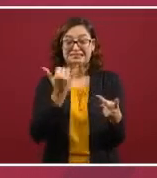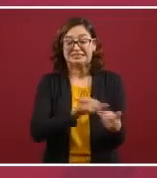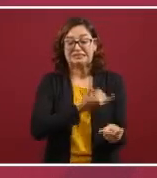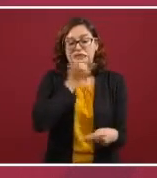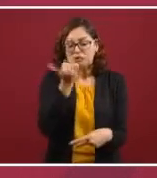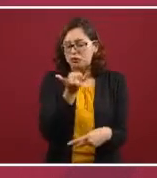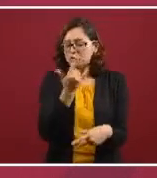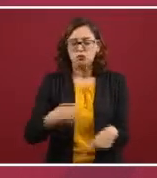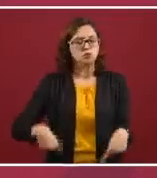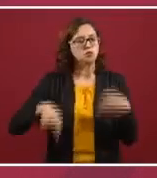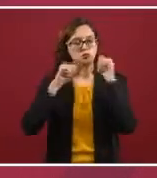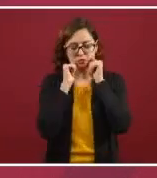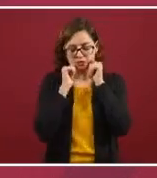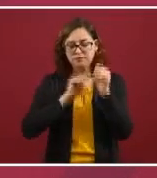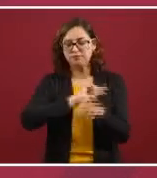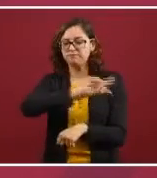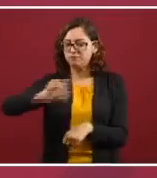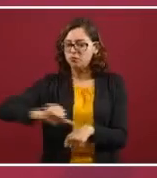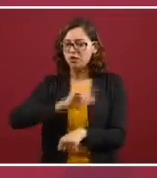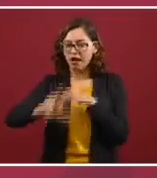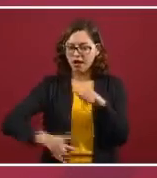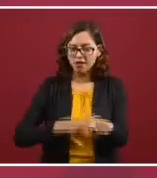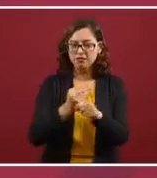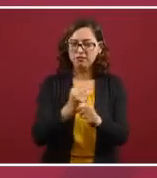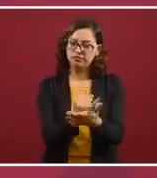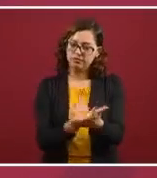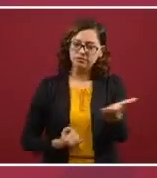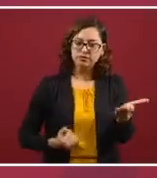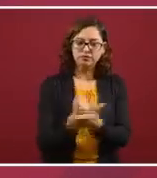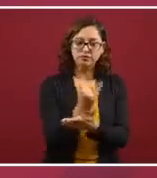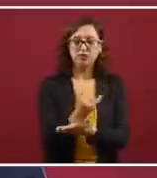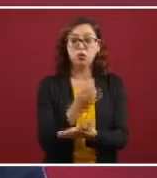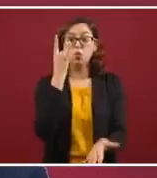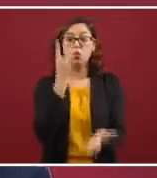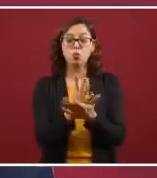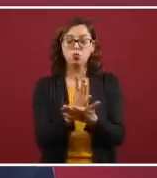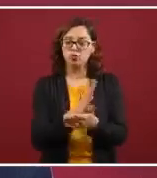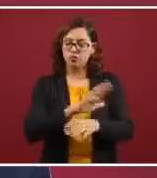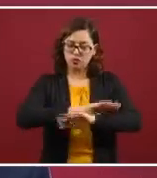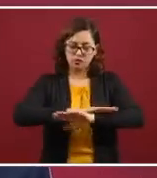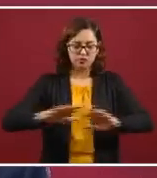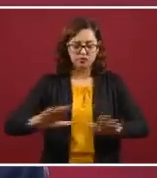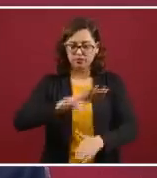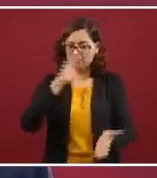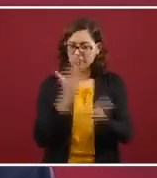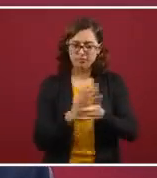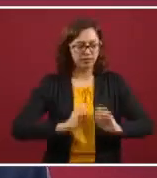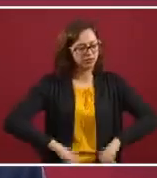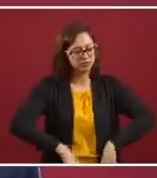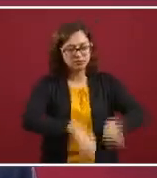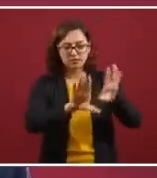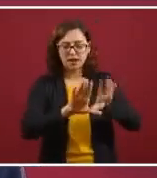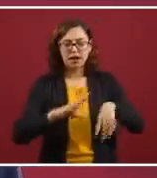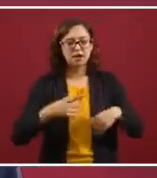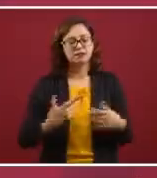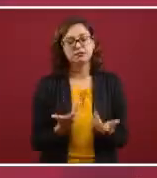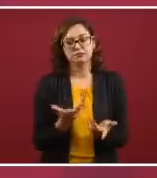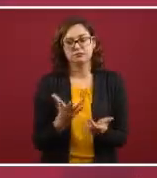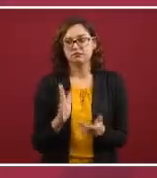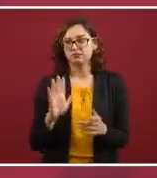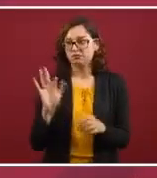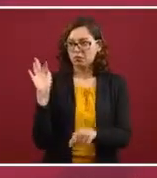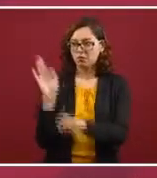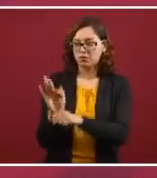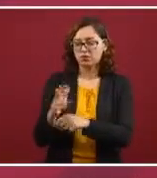tomó, que fue acertada, de detener la acción para evitar pérdidas de vidas humanas.